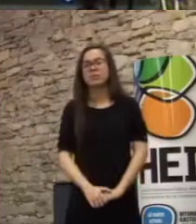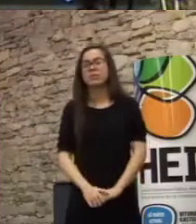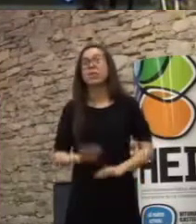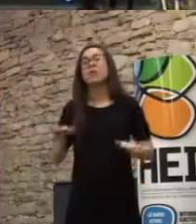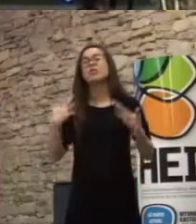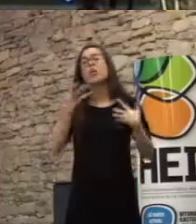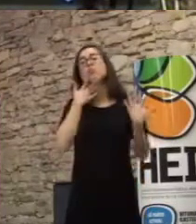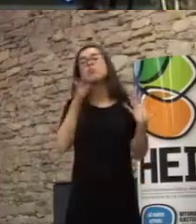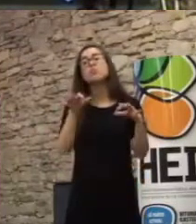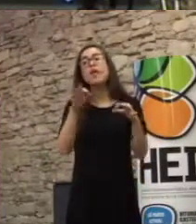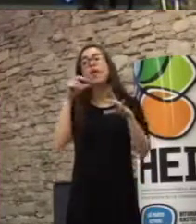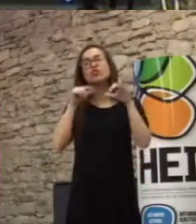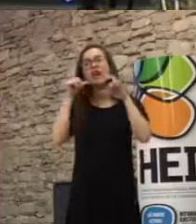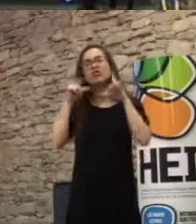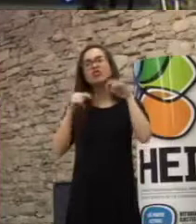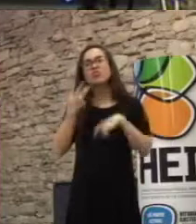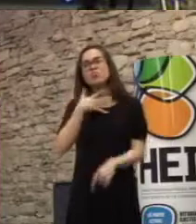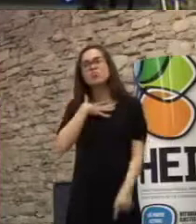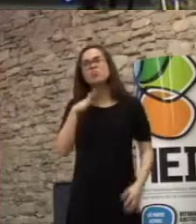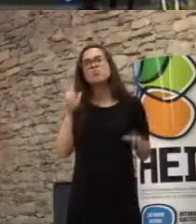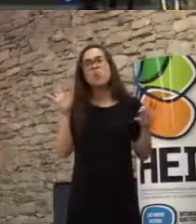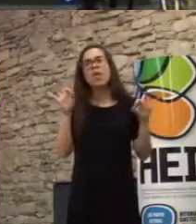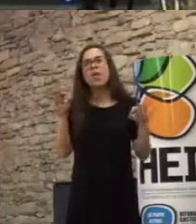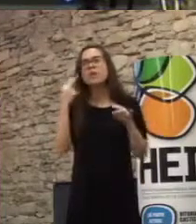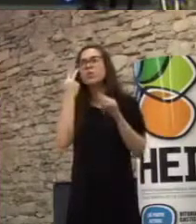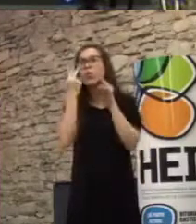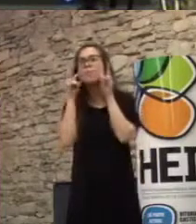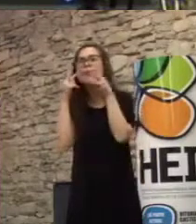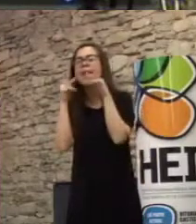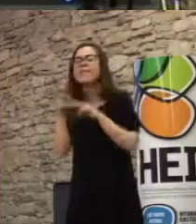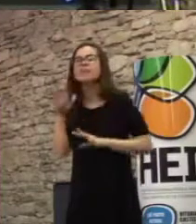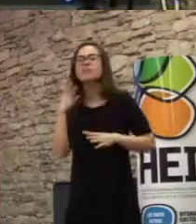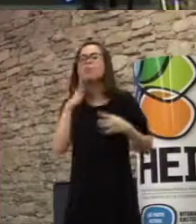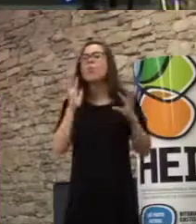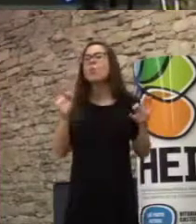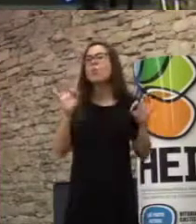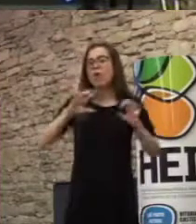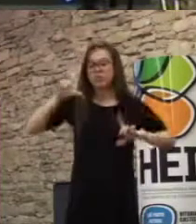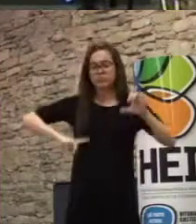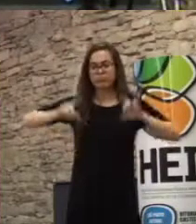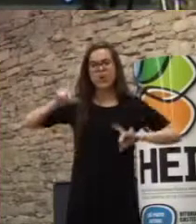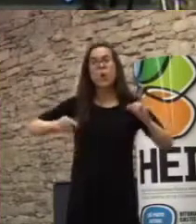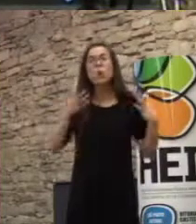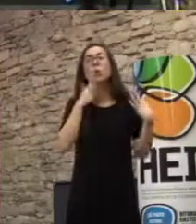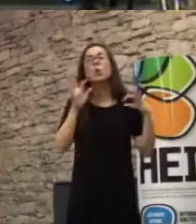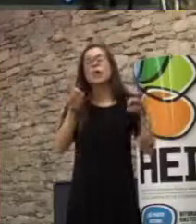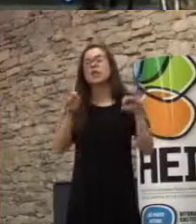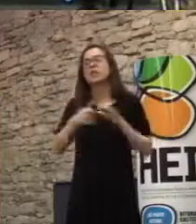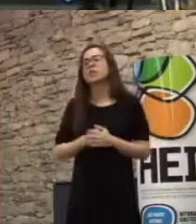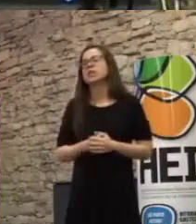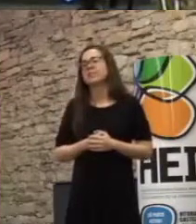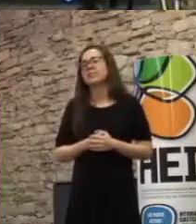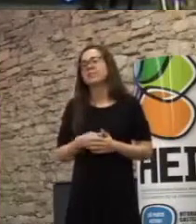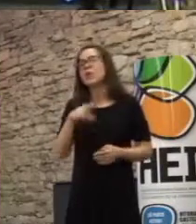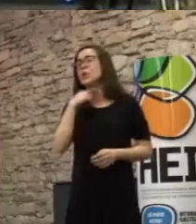cuidado con nuestros gestos tener cuidado con vuestras miradas todo eso transmite todo eso comunica y comunica muchísimo más que